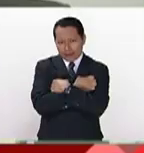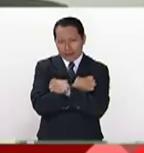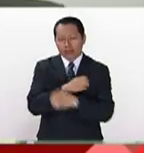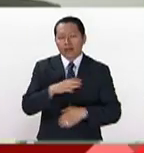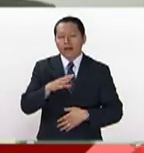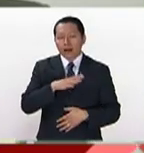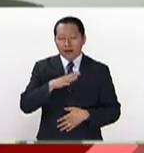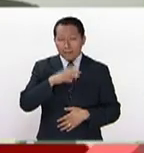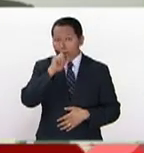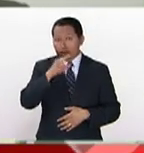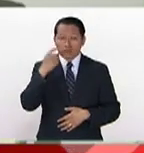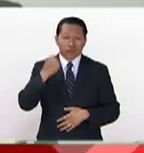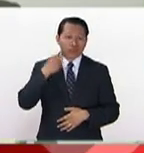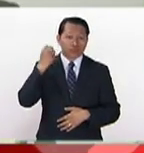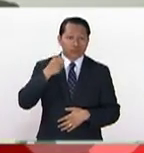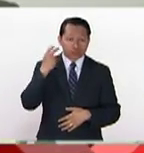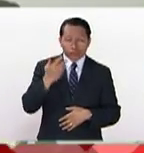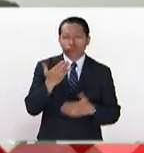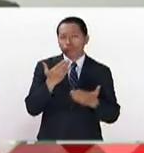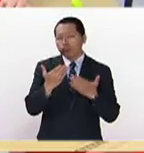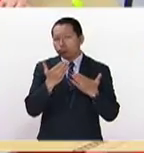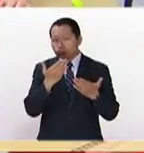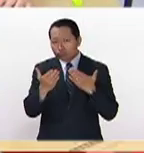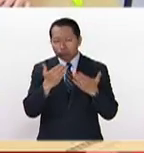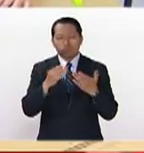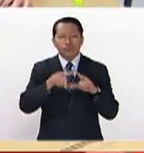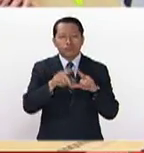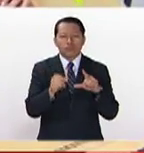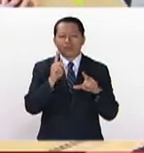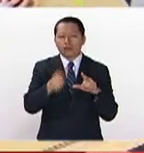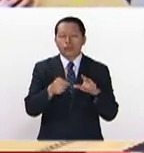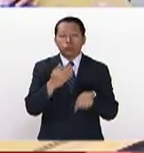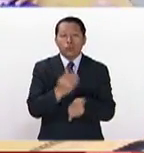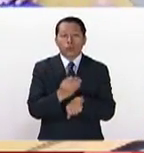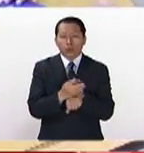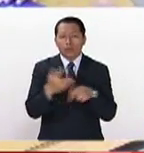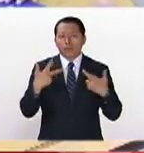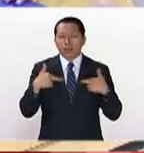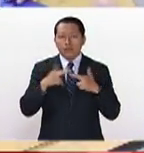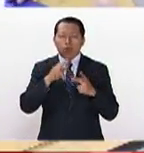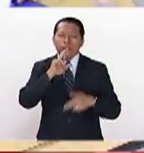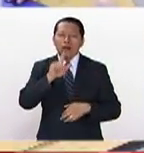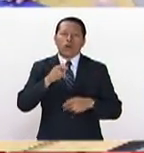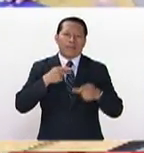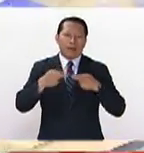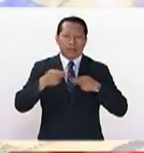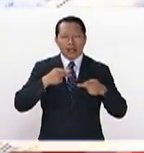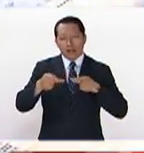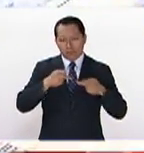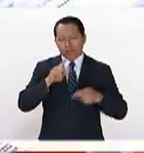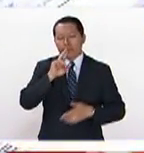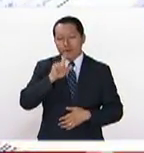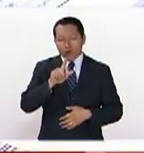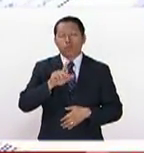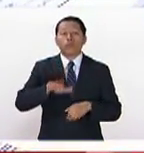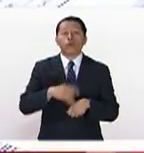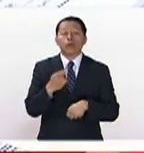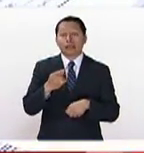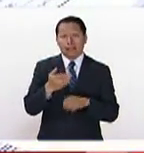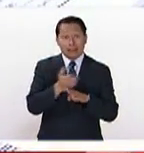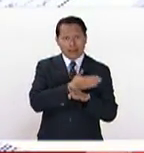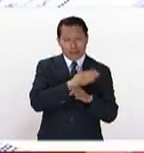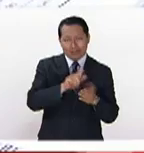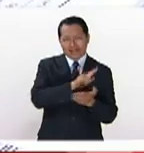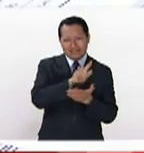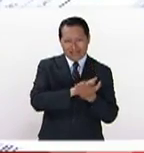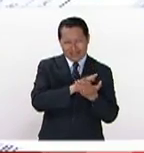foro Sociedad Educativa Comparada e Internacional, destacó que hoy los maestros están mejor preparados, pues desde implementada la